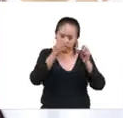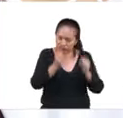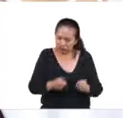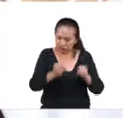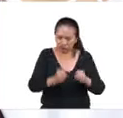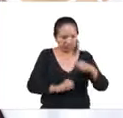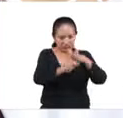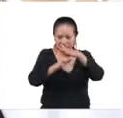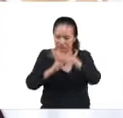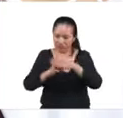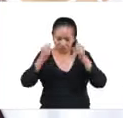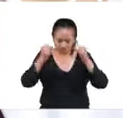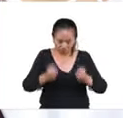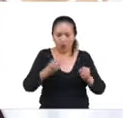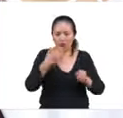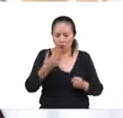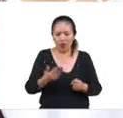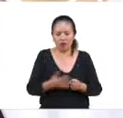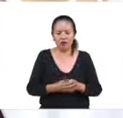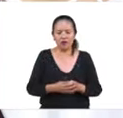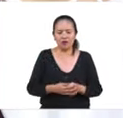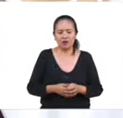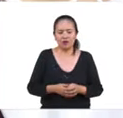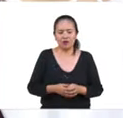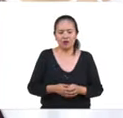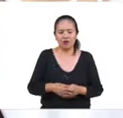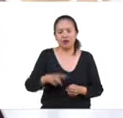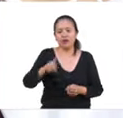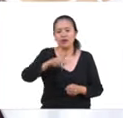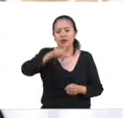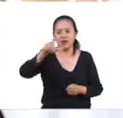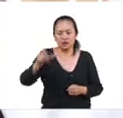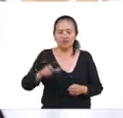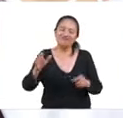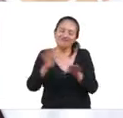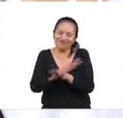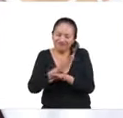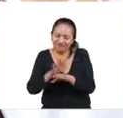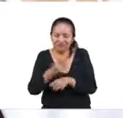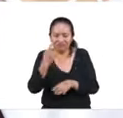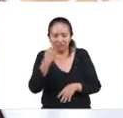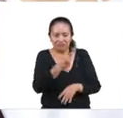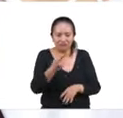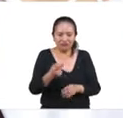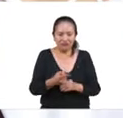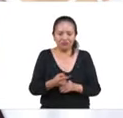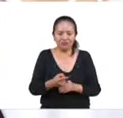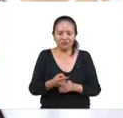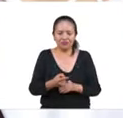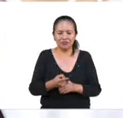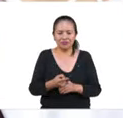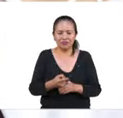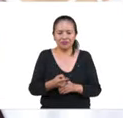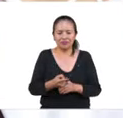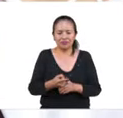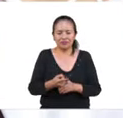terminados. Y van a cambiar un poco la logística para que vayan